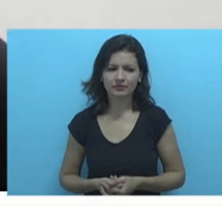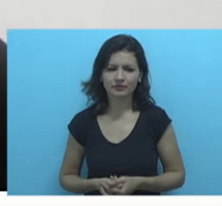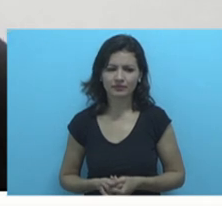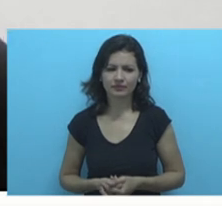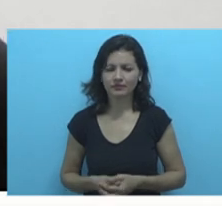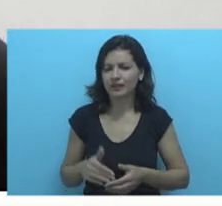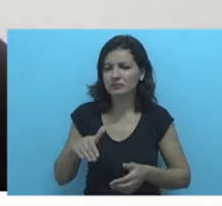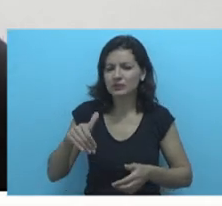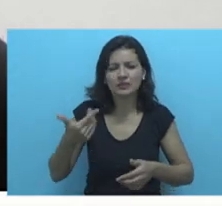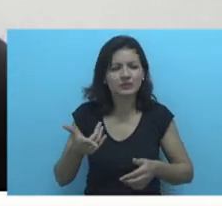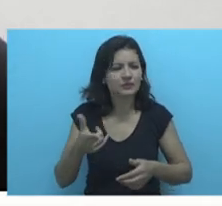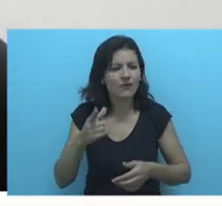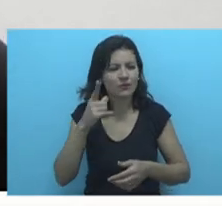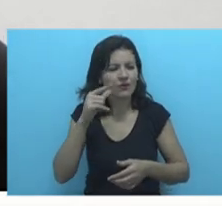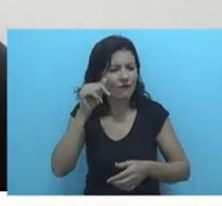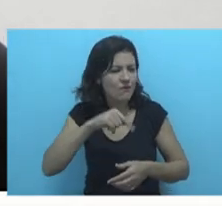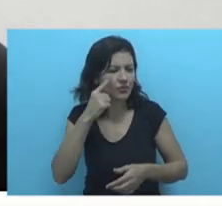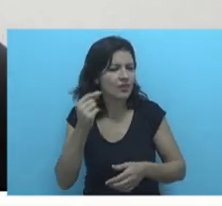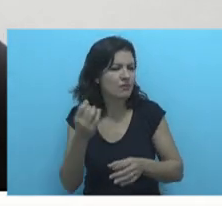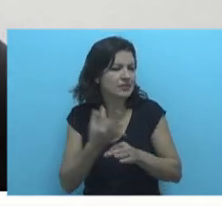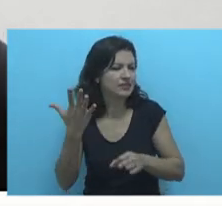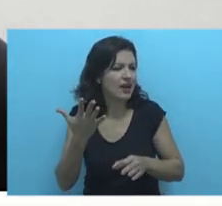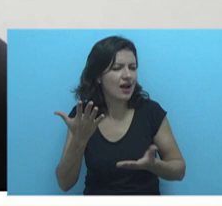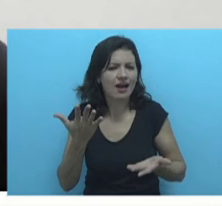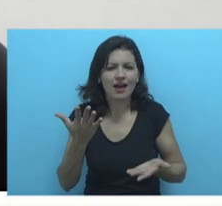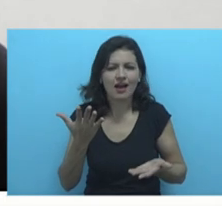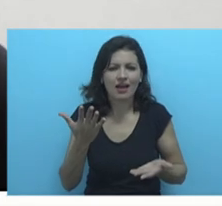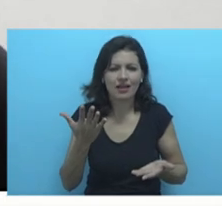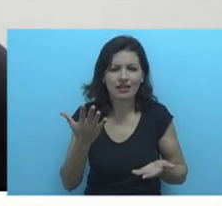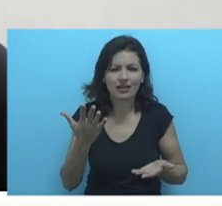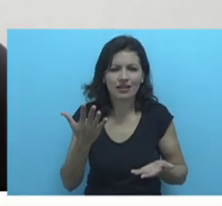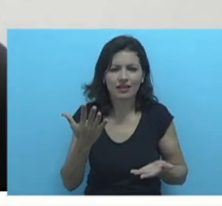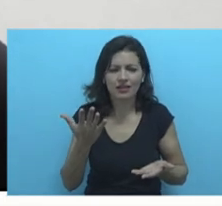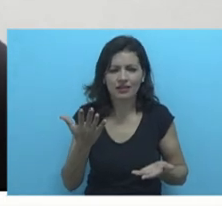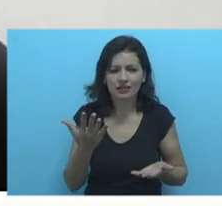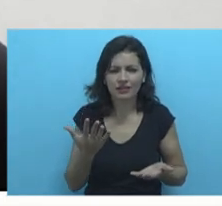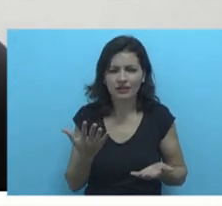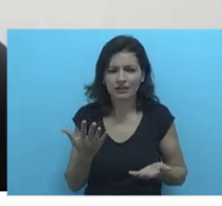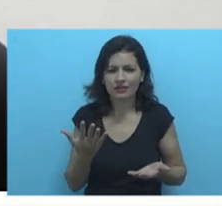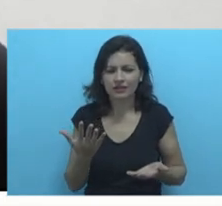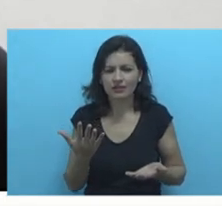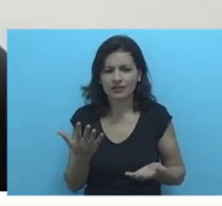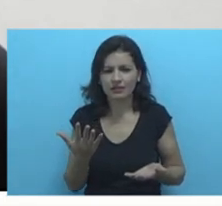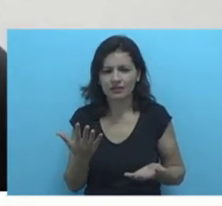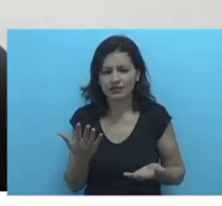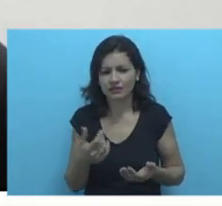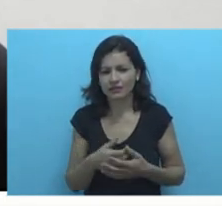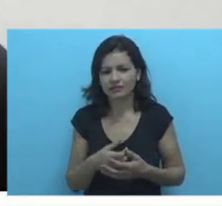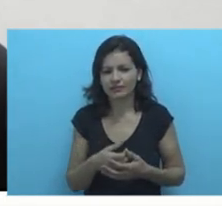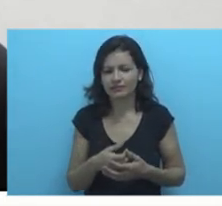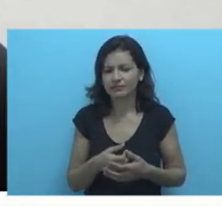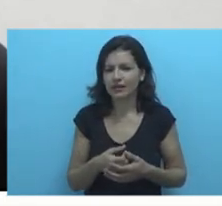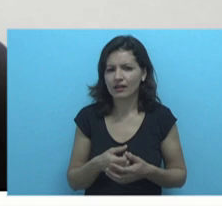despedida, que fue una despedida cívica, desde el lugar en el que se produjo